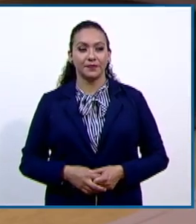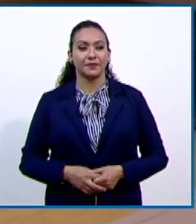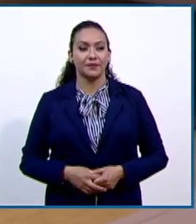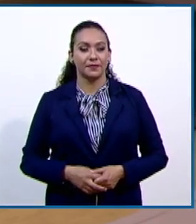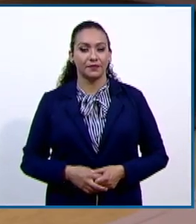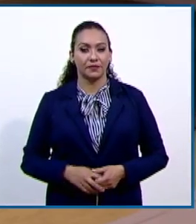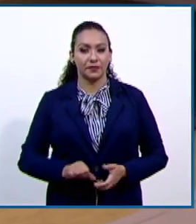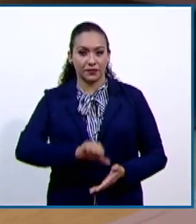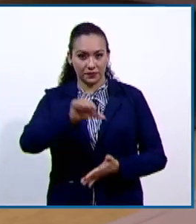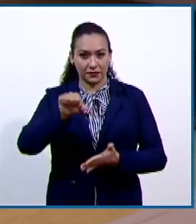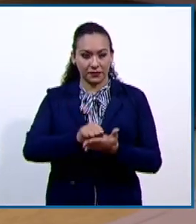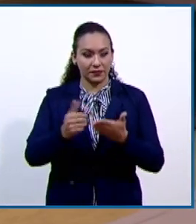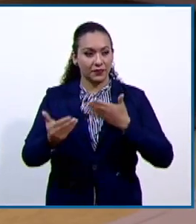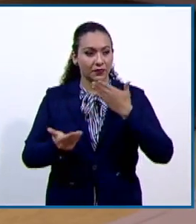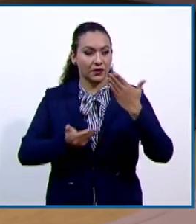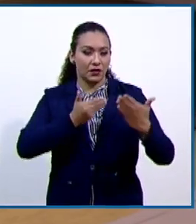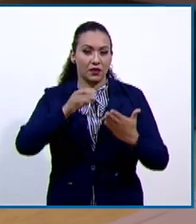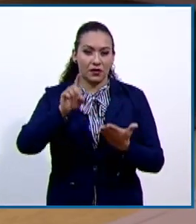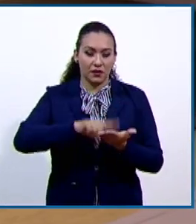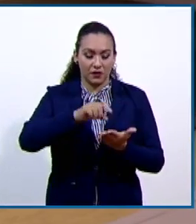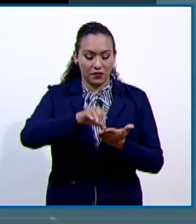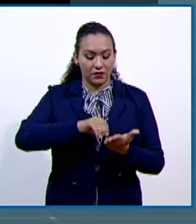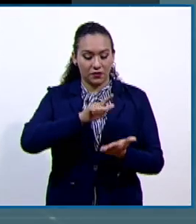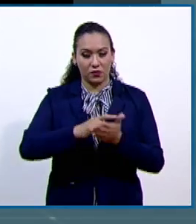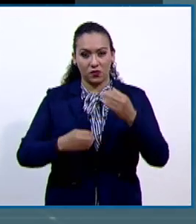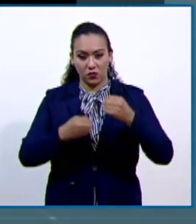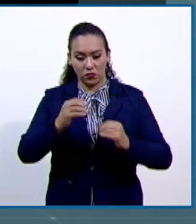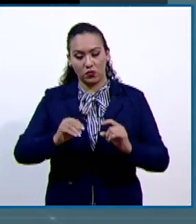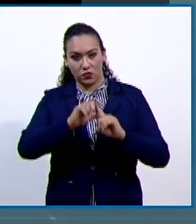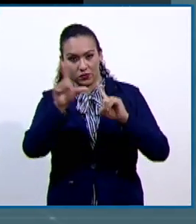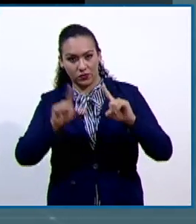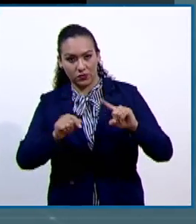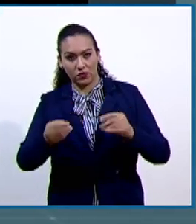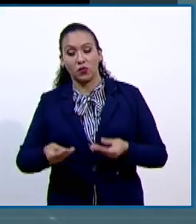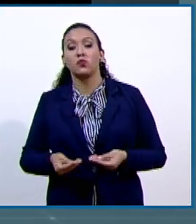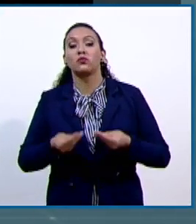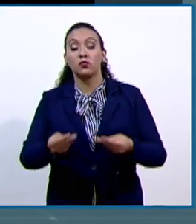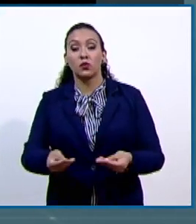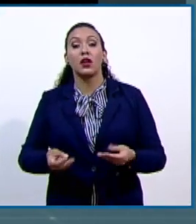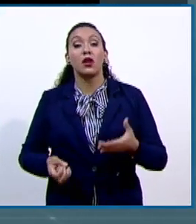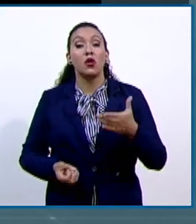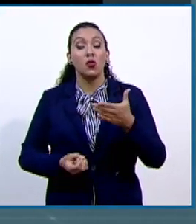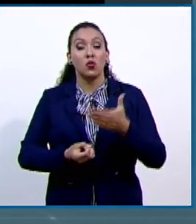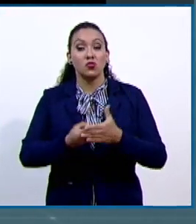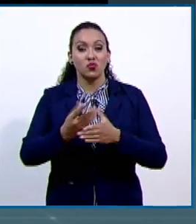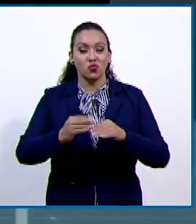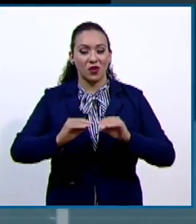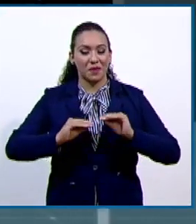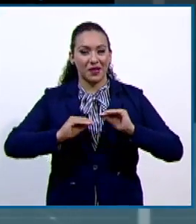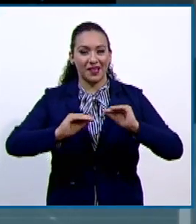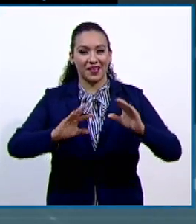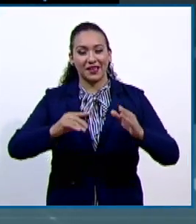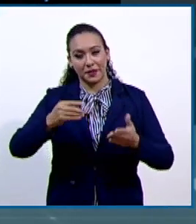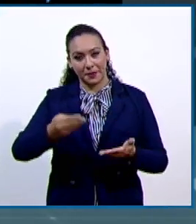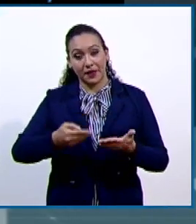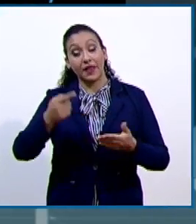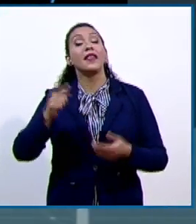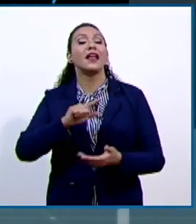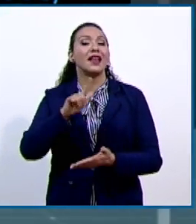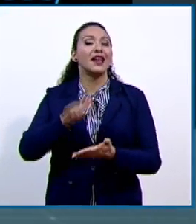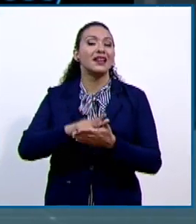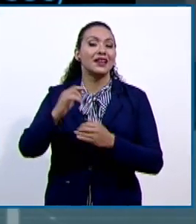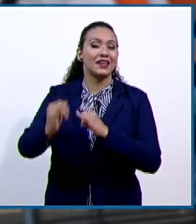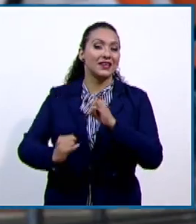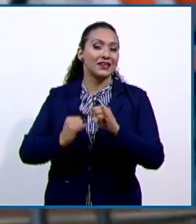El Centro de Estudios Constitucionales de la Suprema Corte lanzó la nueva entrega de las líneas de precedentes de la Corte Interamericana de